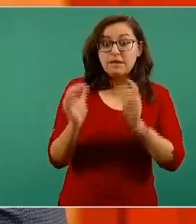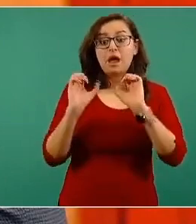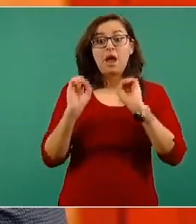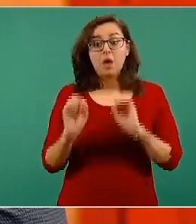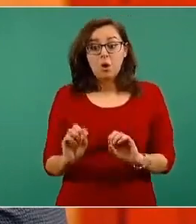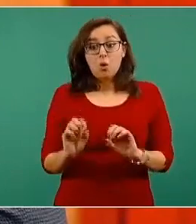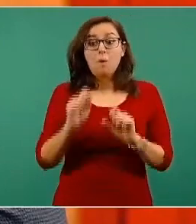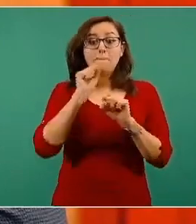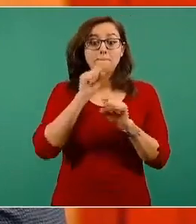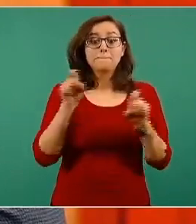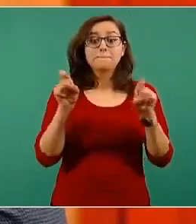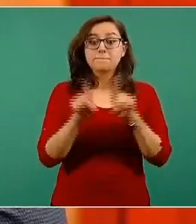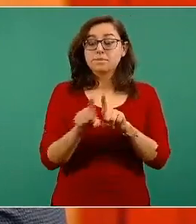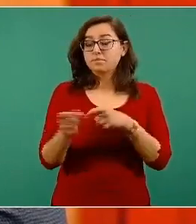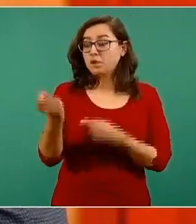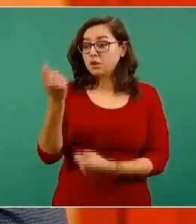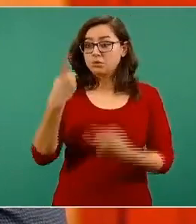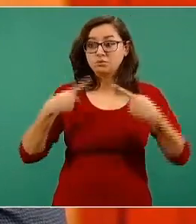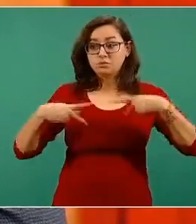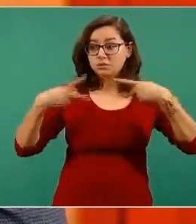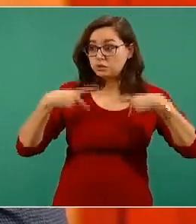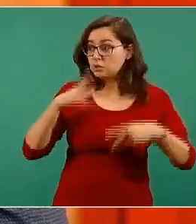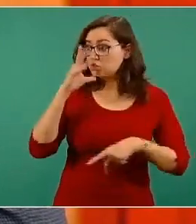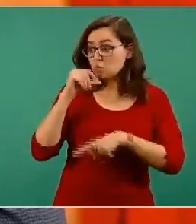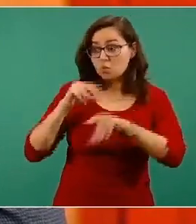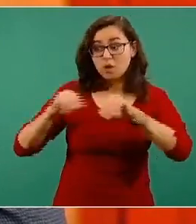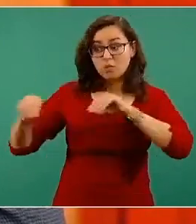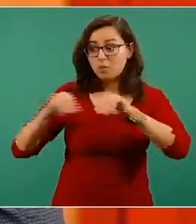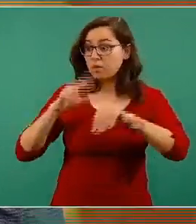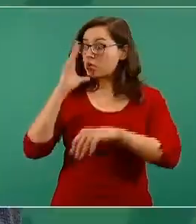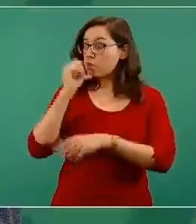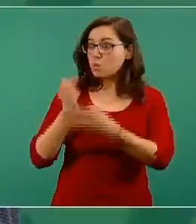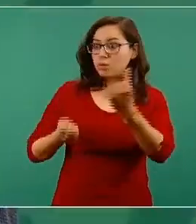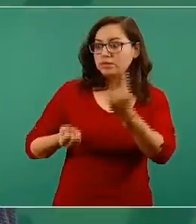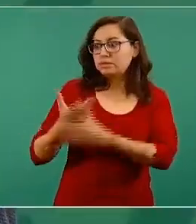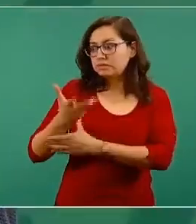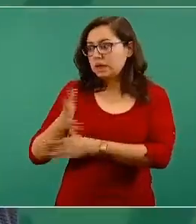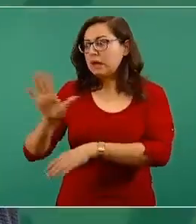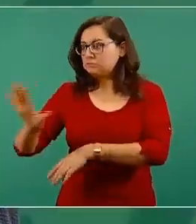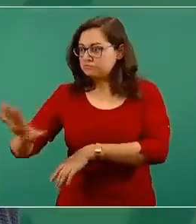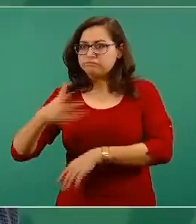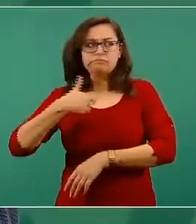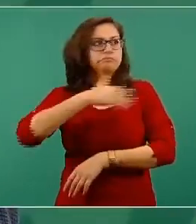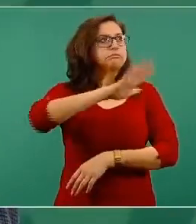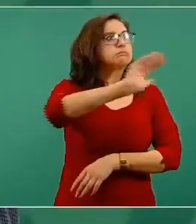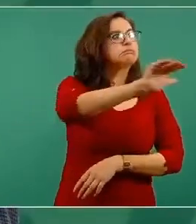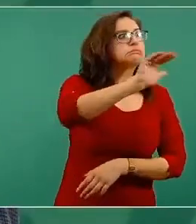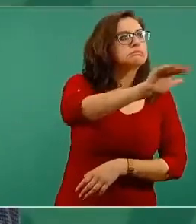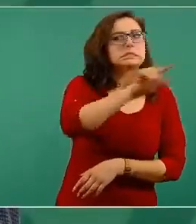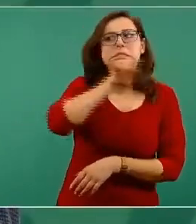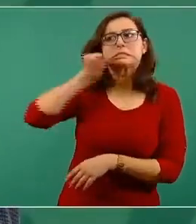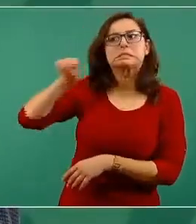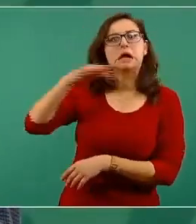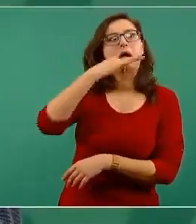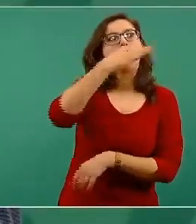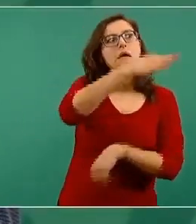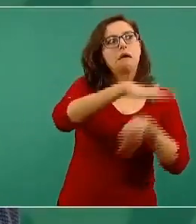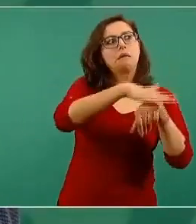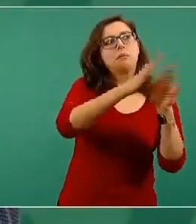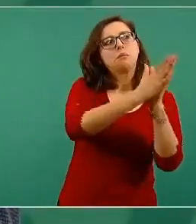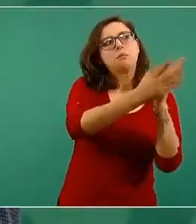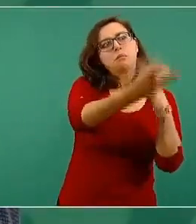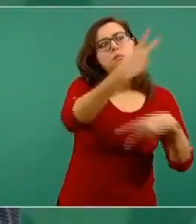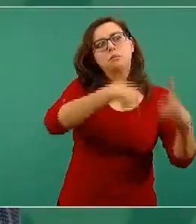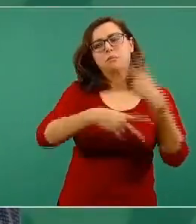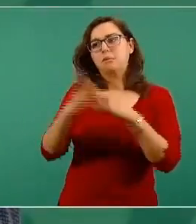aquellos casos en los cuales no puedan moverse, ver los mecanismos para que acudan las brigadas con ellos y los puedan hacer a través